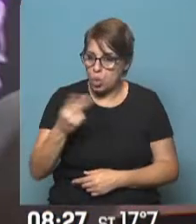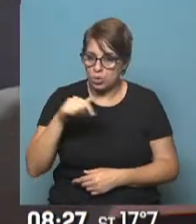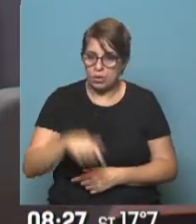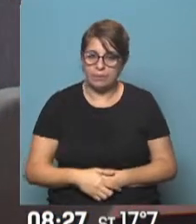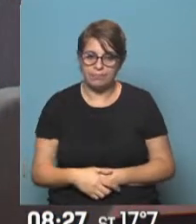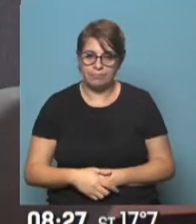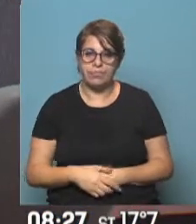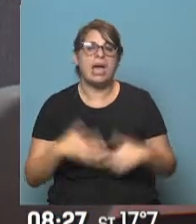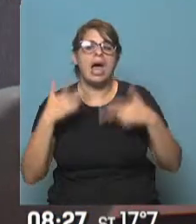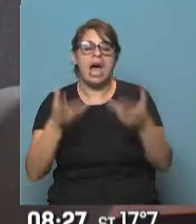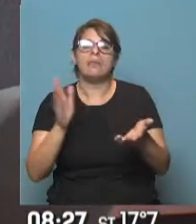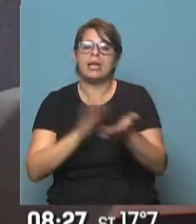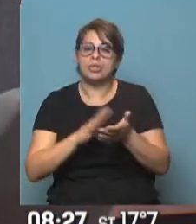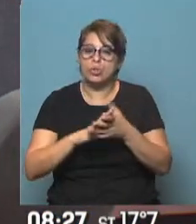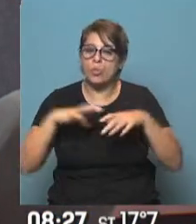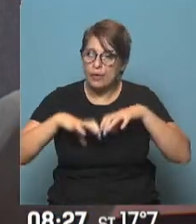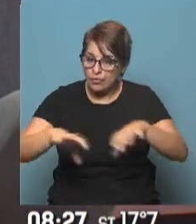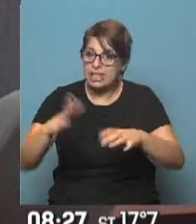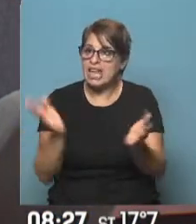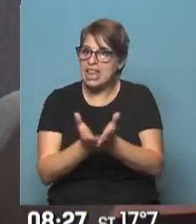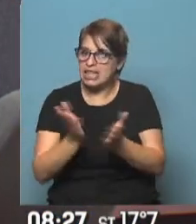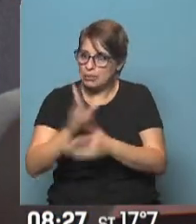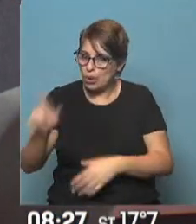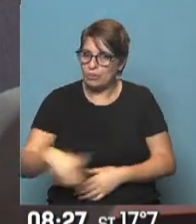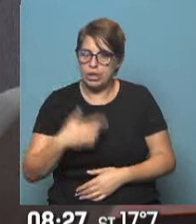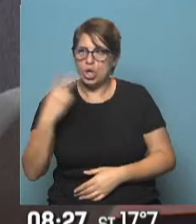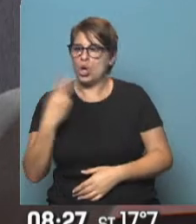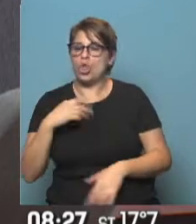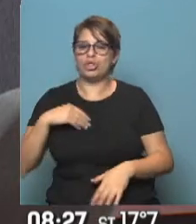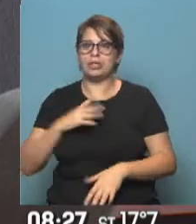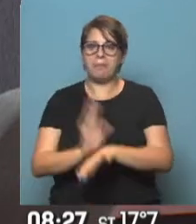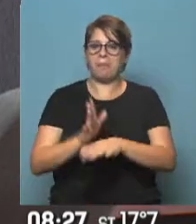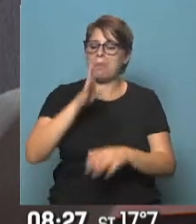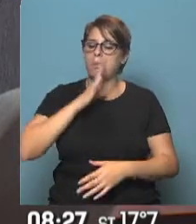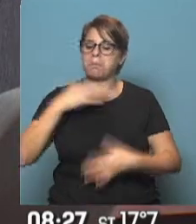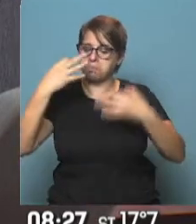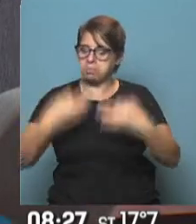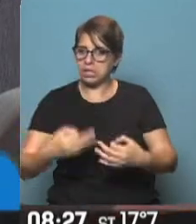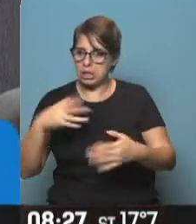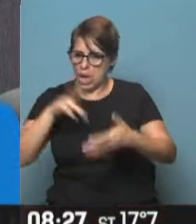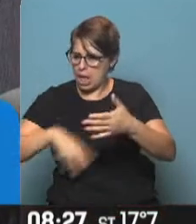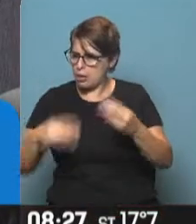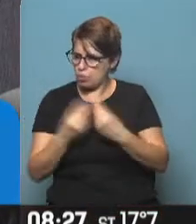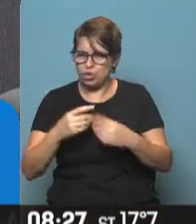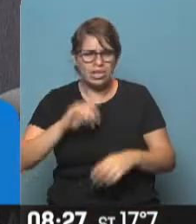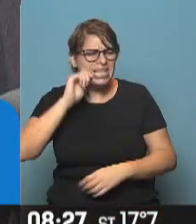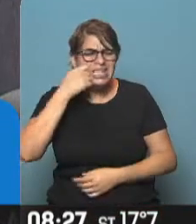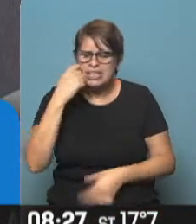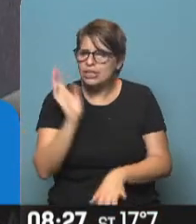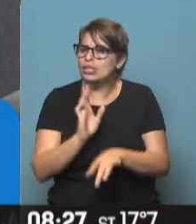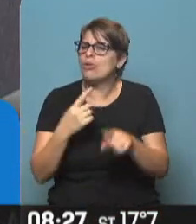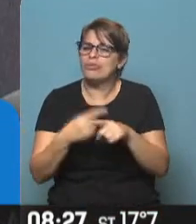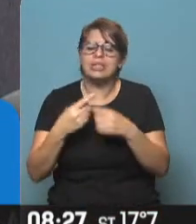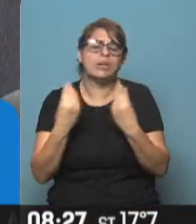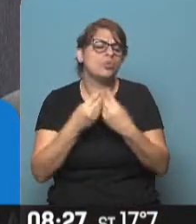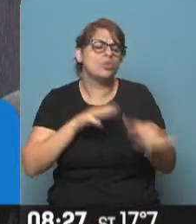de la serie de libros que se viene los lee dores mucho no hay nada más lindo en unas fiestas mil